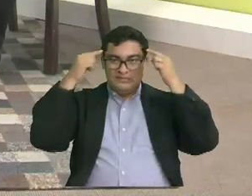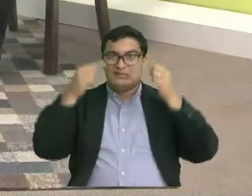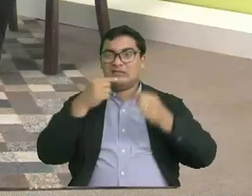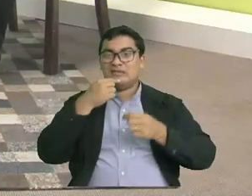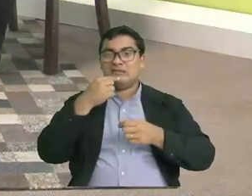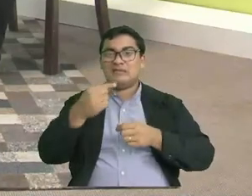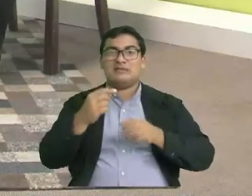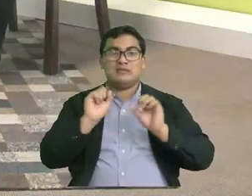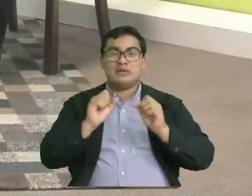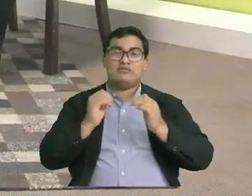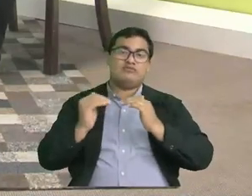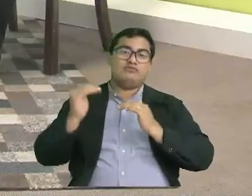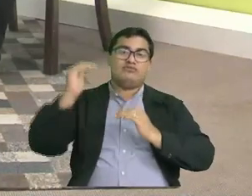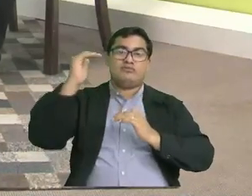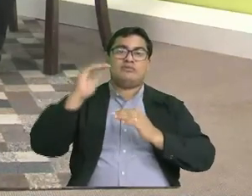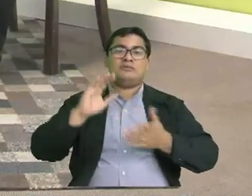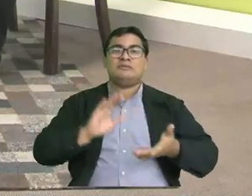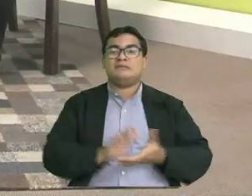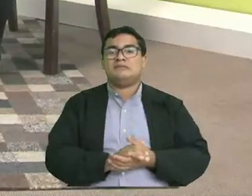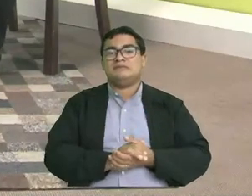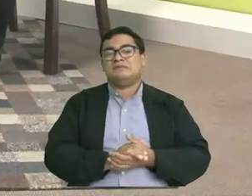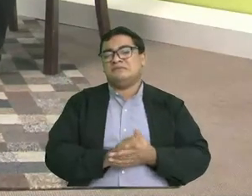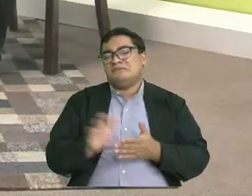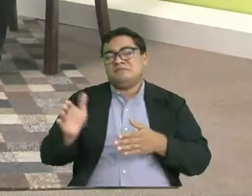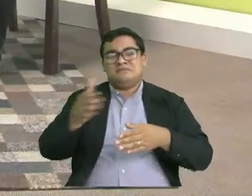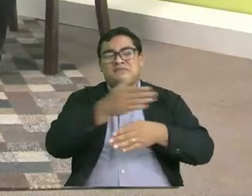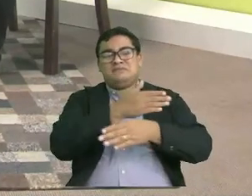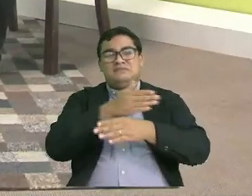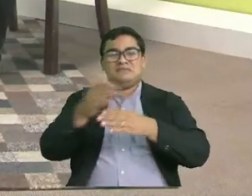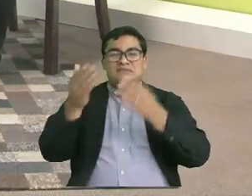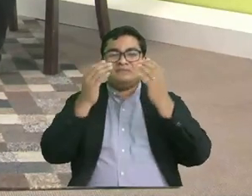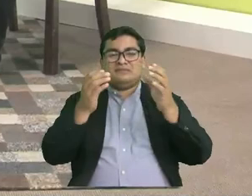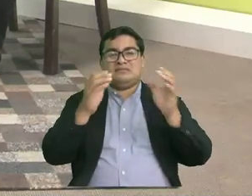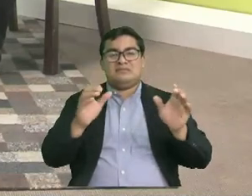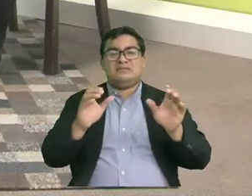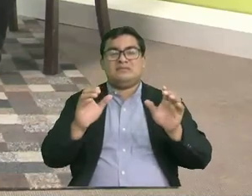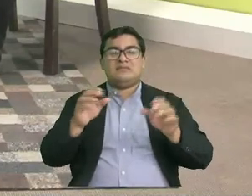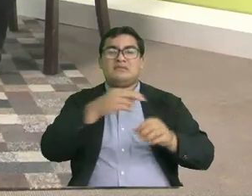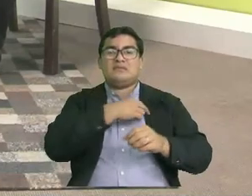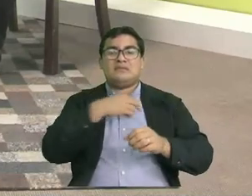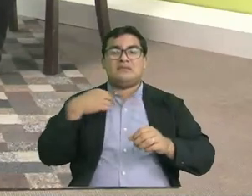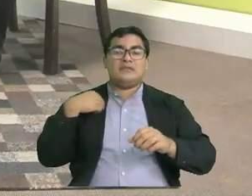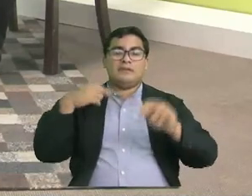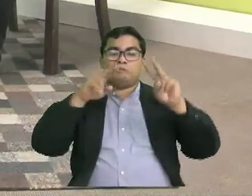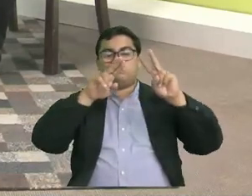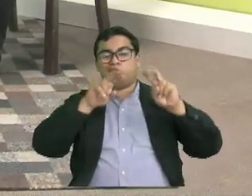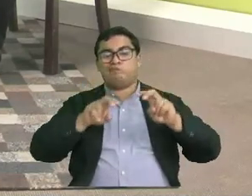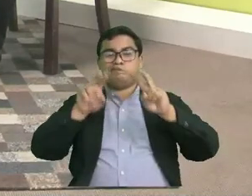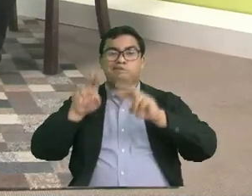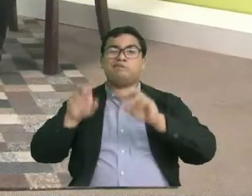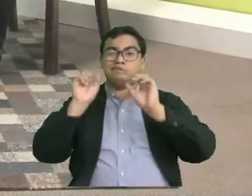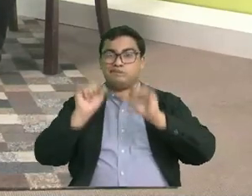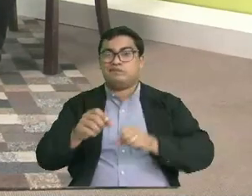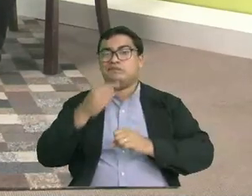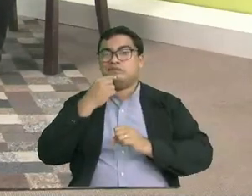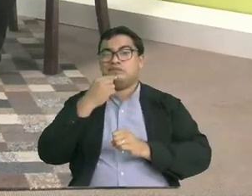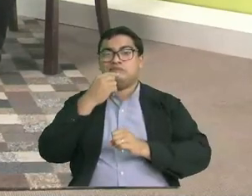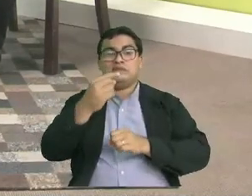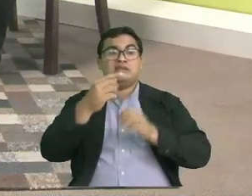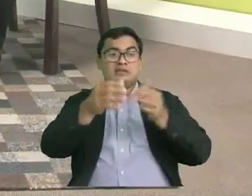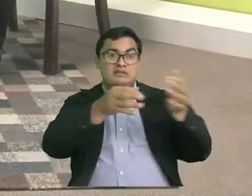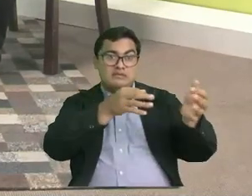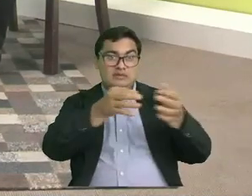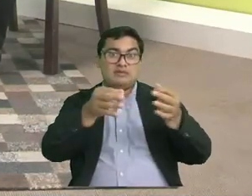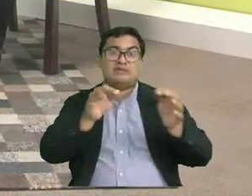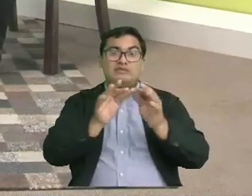van a tener elevada. Entonces, todas esas valoraciones las hacemos para poder llegar a los diagnósticos y explicarles a